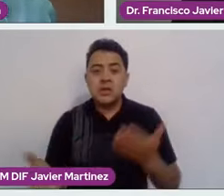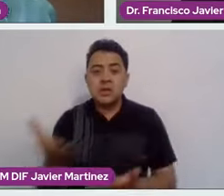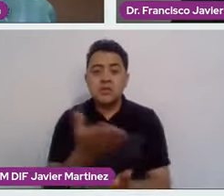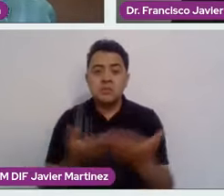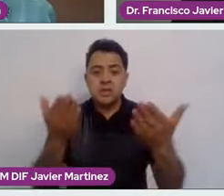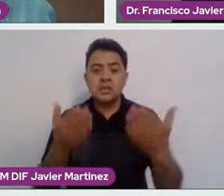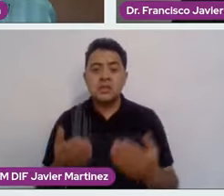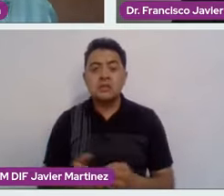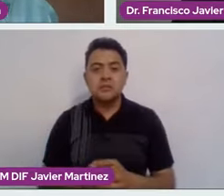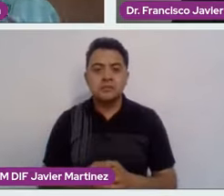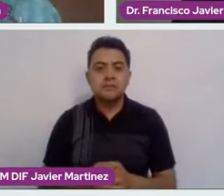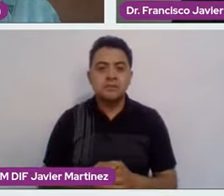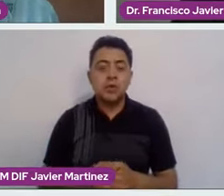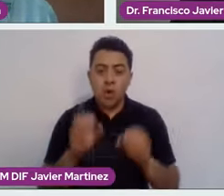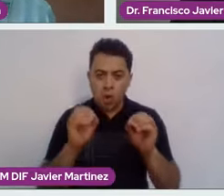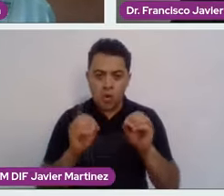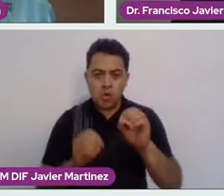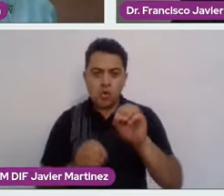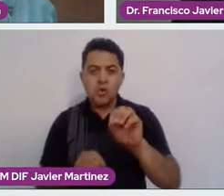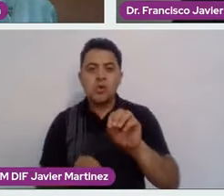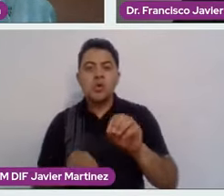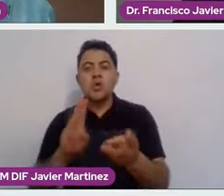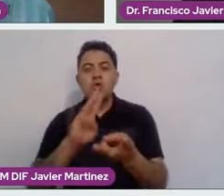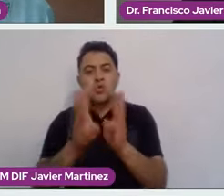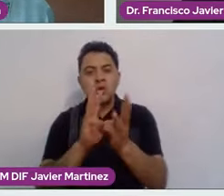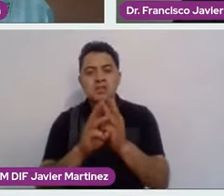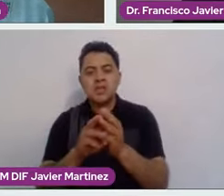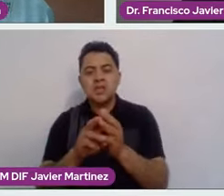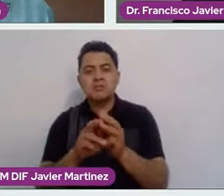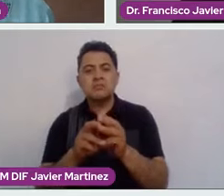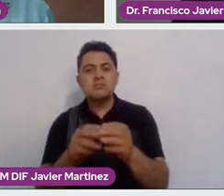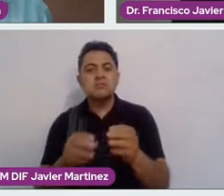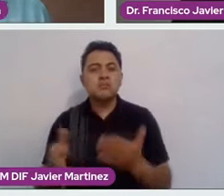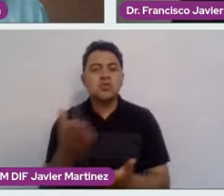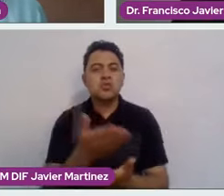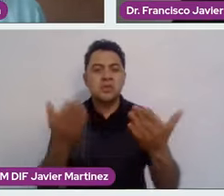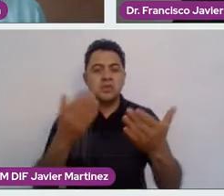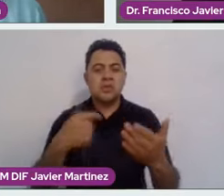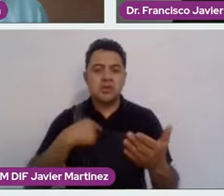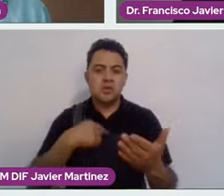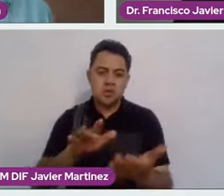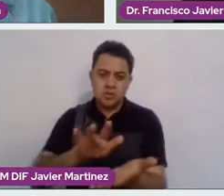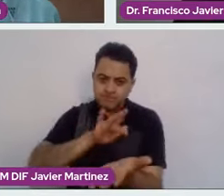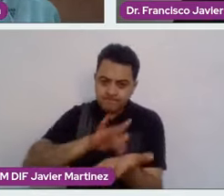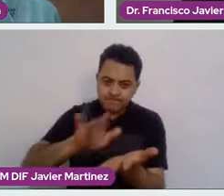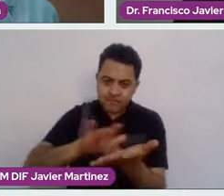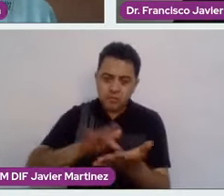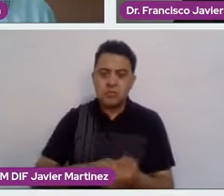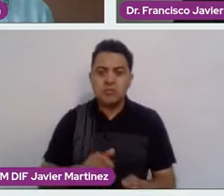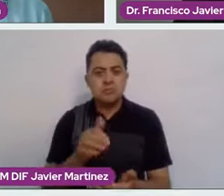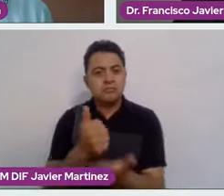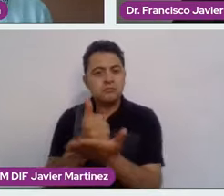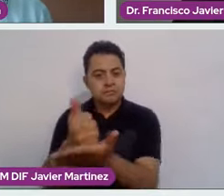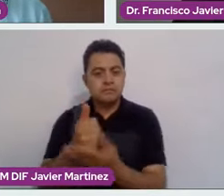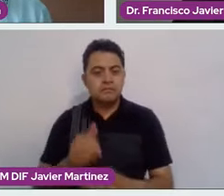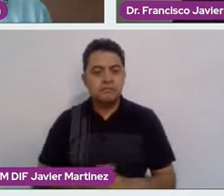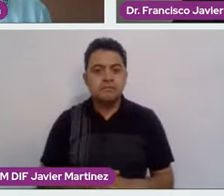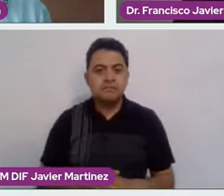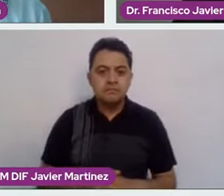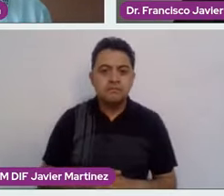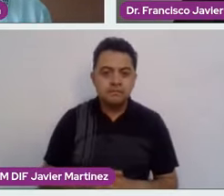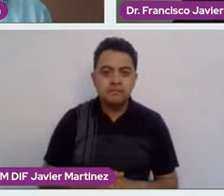compartírmela vía WhatsApp, con todo gusto yo le apoyo, le asisto para la presentación de la misma. A